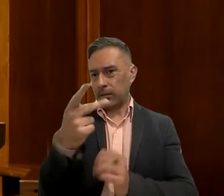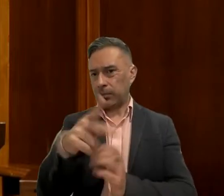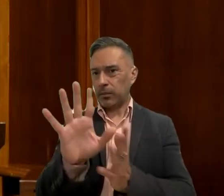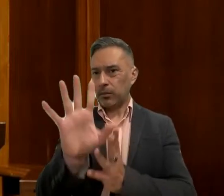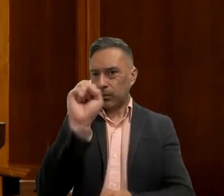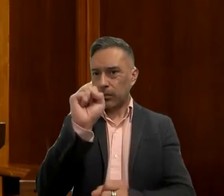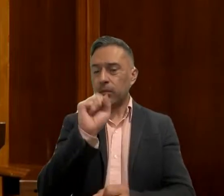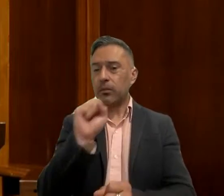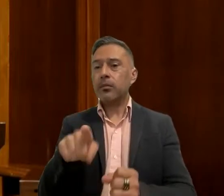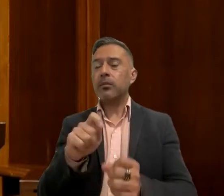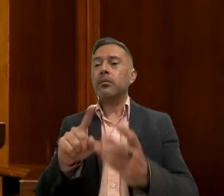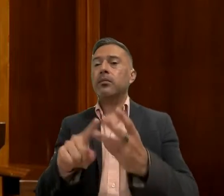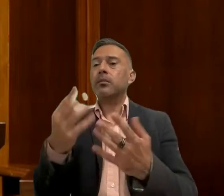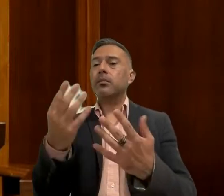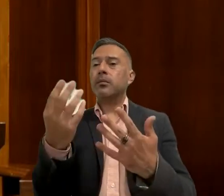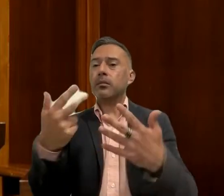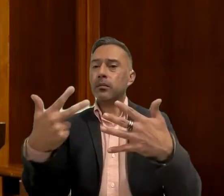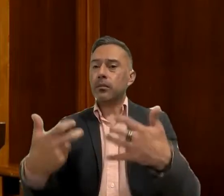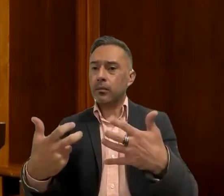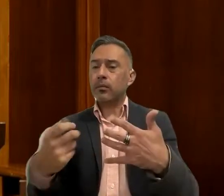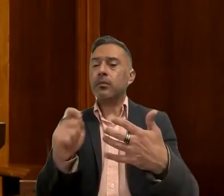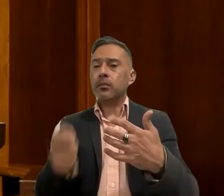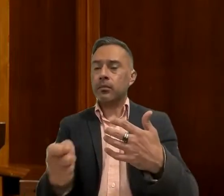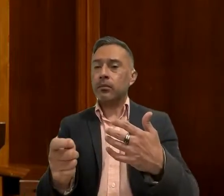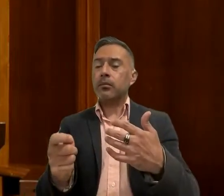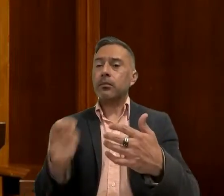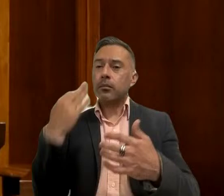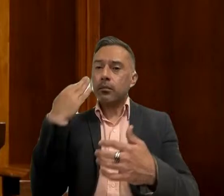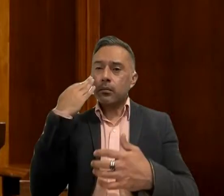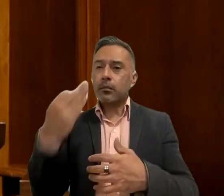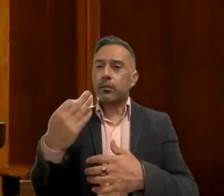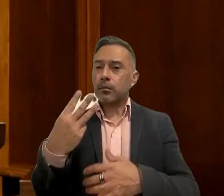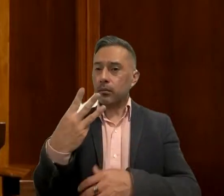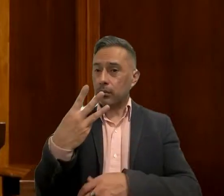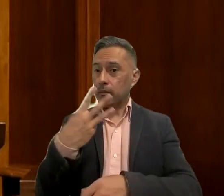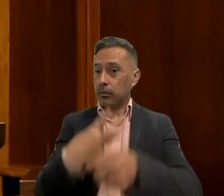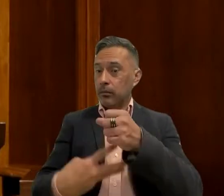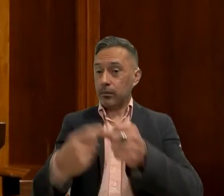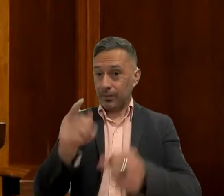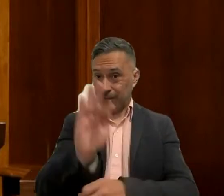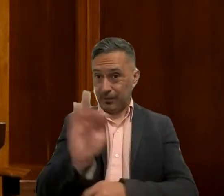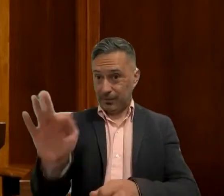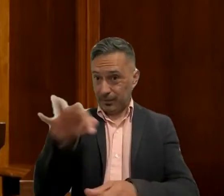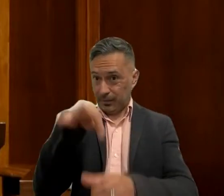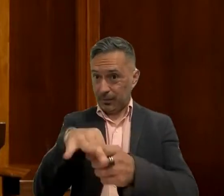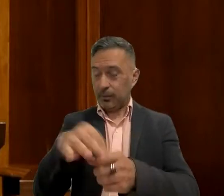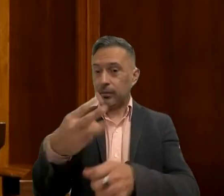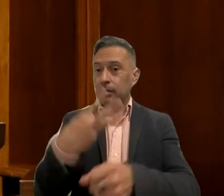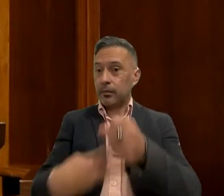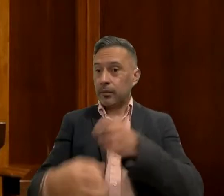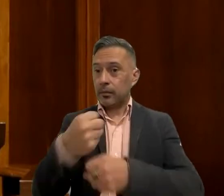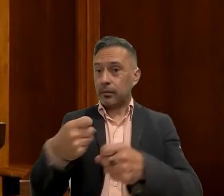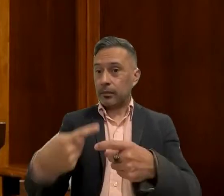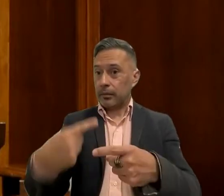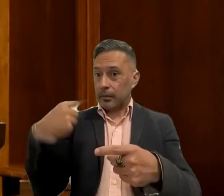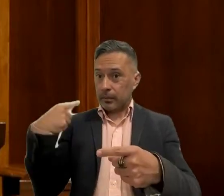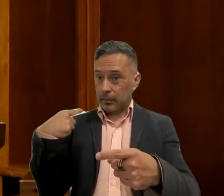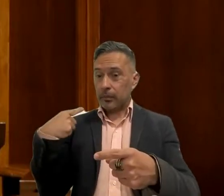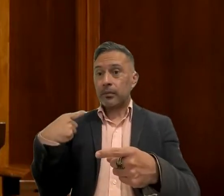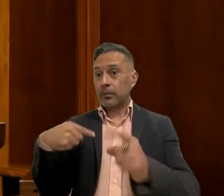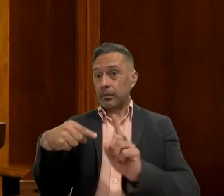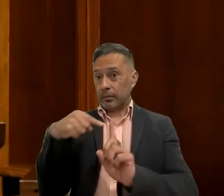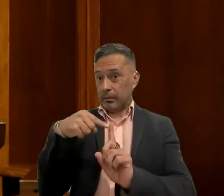Y octava, no tener o haber tenido en los últimos 3 años anteriores al día de la elección un vínculo de matrimonio